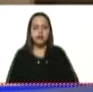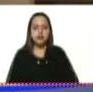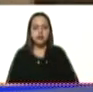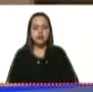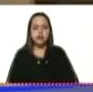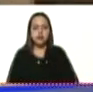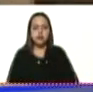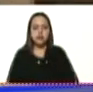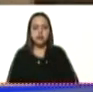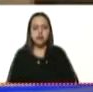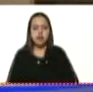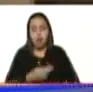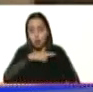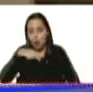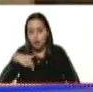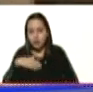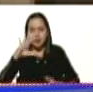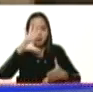de nuestra América,